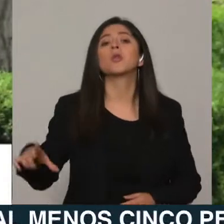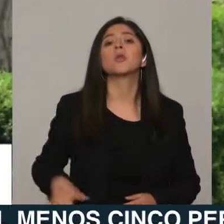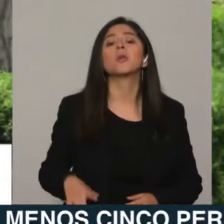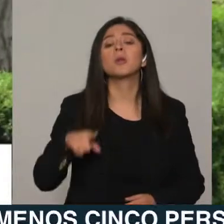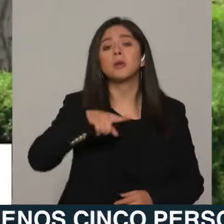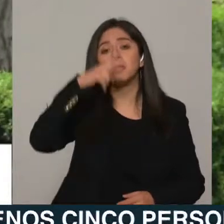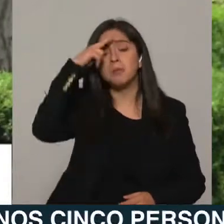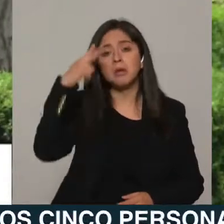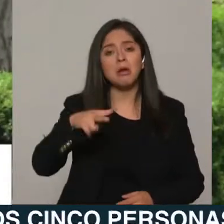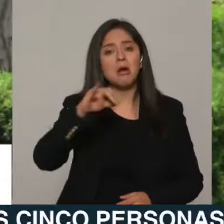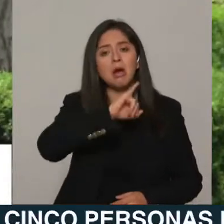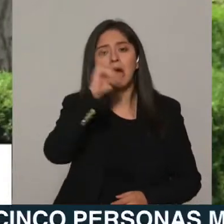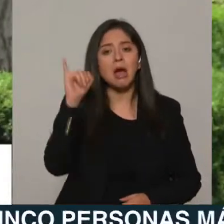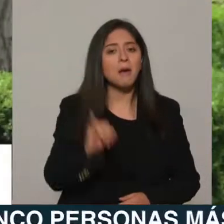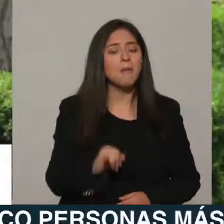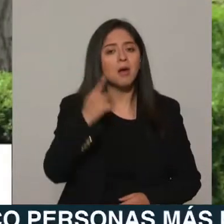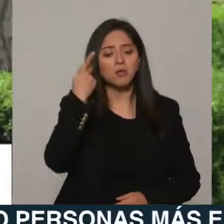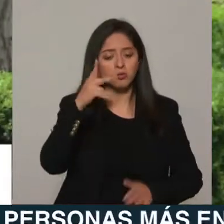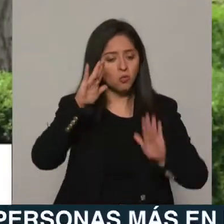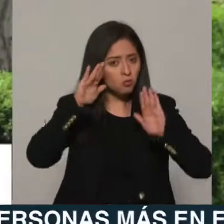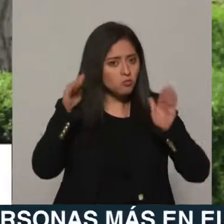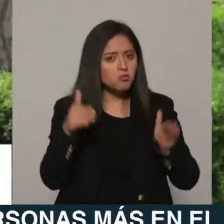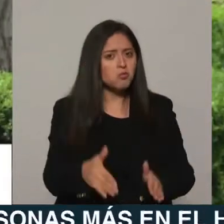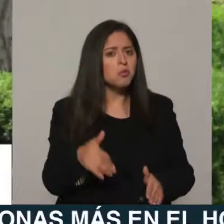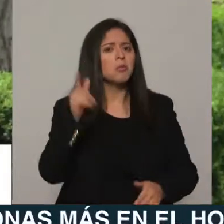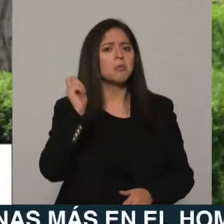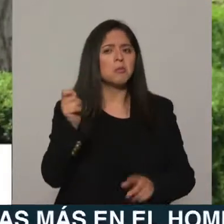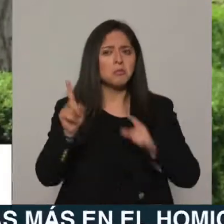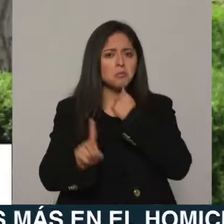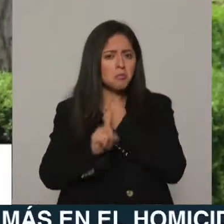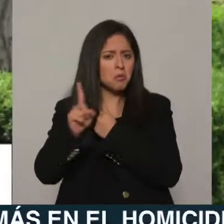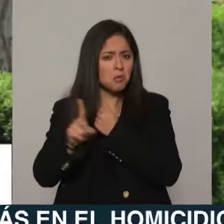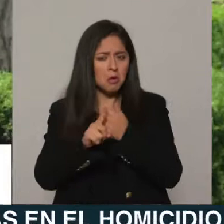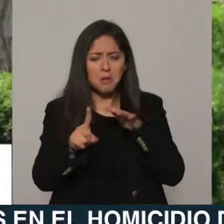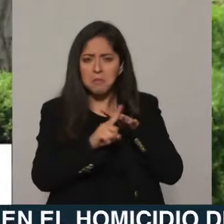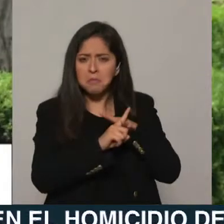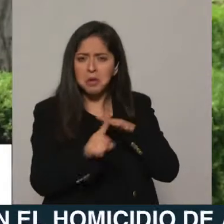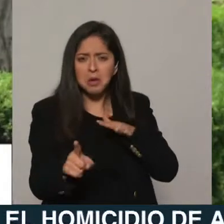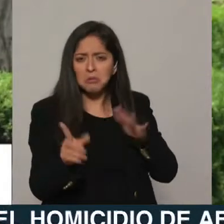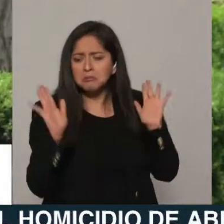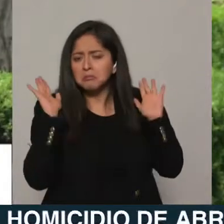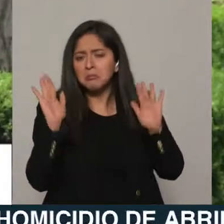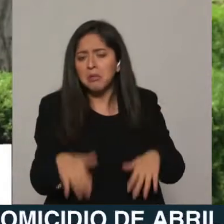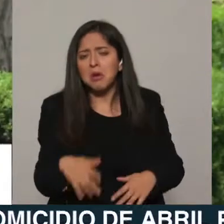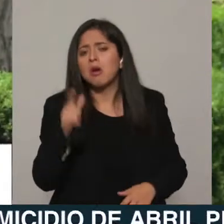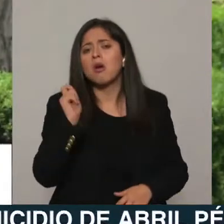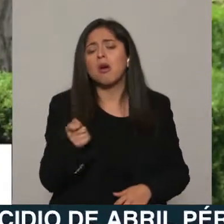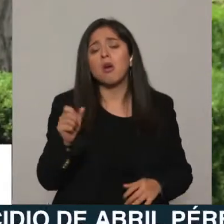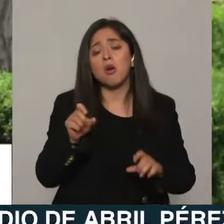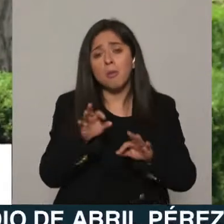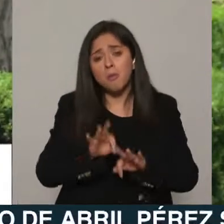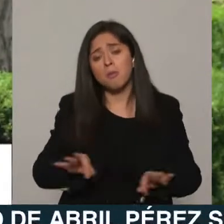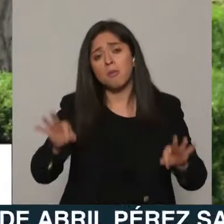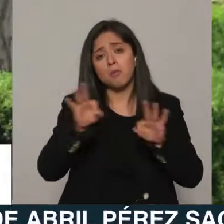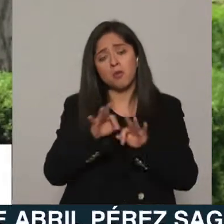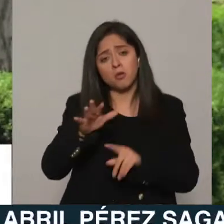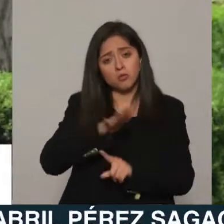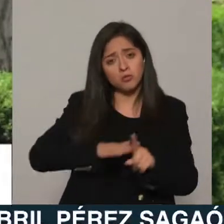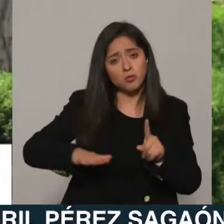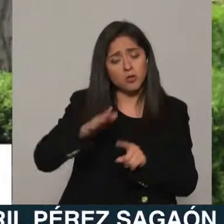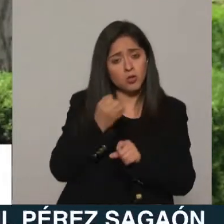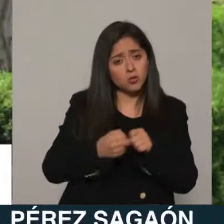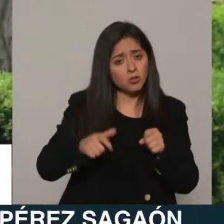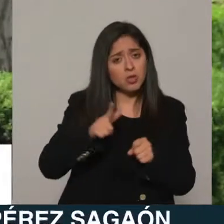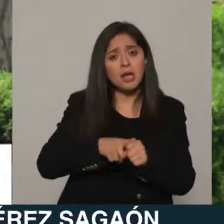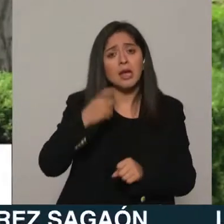nunca tuvo la capacidad porque nunca vio el problema migratorio como un asunto, un fenómeno social que es natural